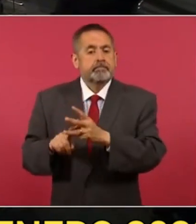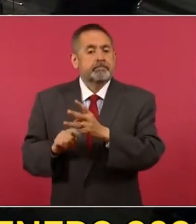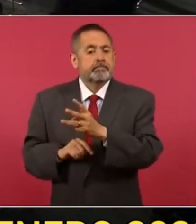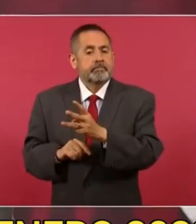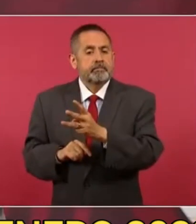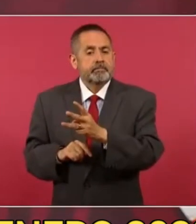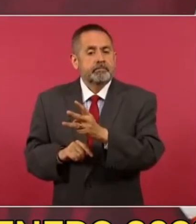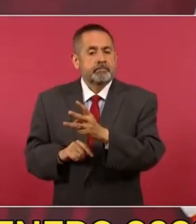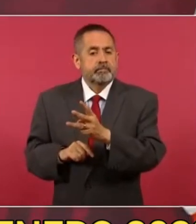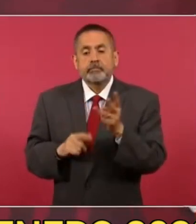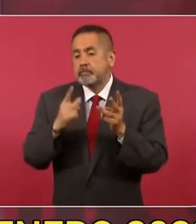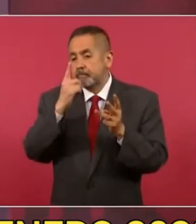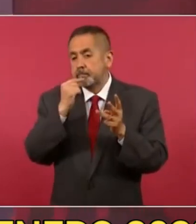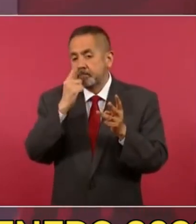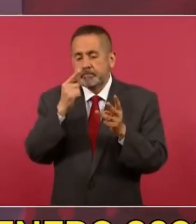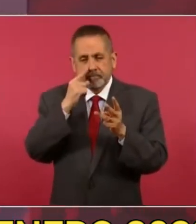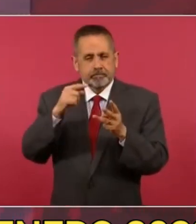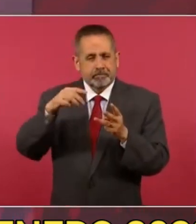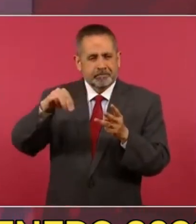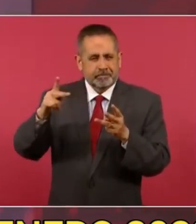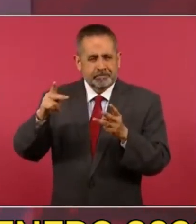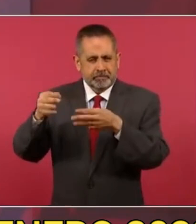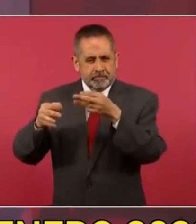la Policía Ministerial,